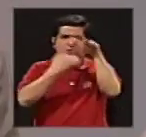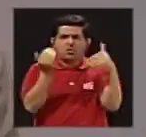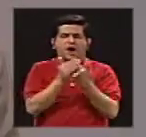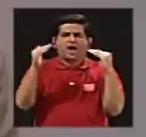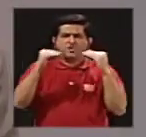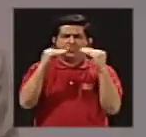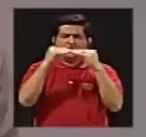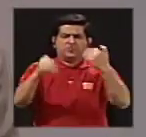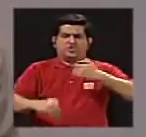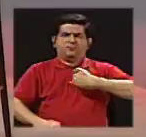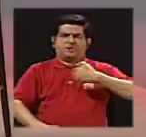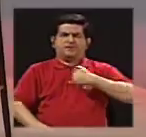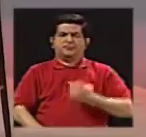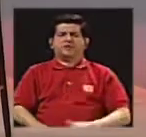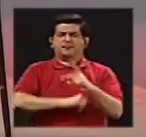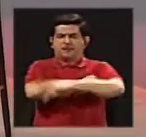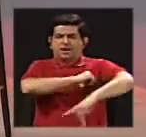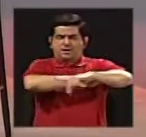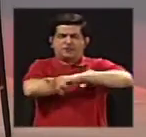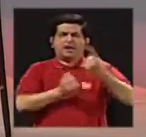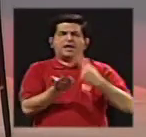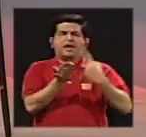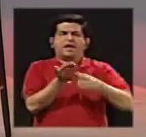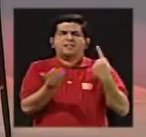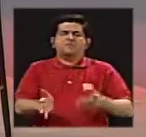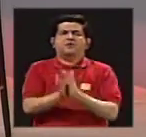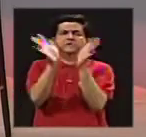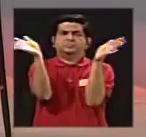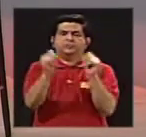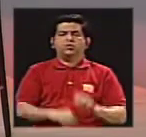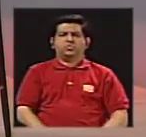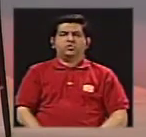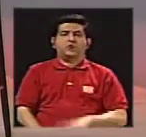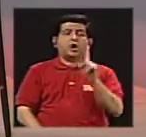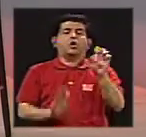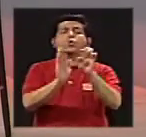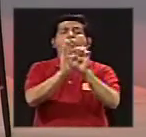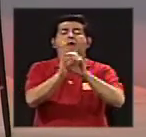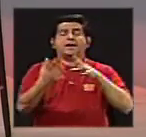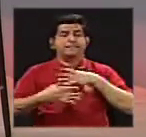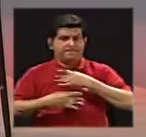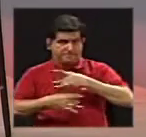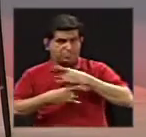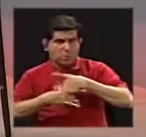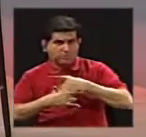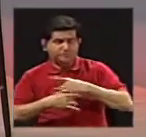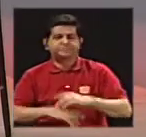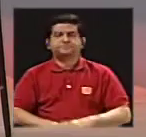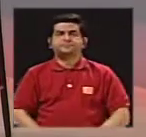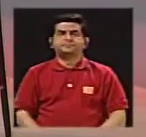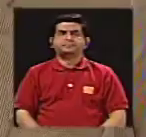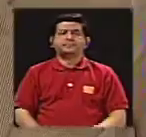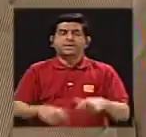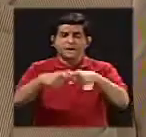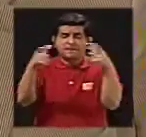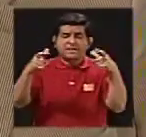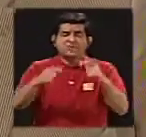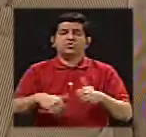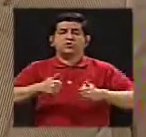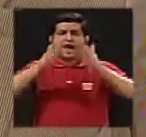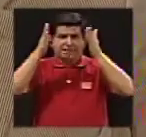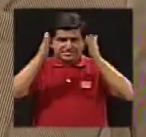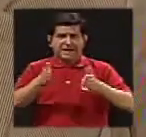niveles que se da en el país en el debate público eh Solo como un ejemplo llama mucho la atención que el eh la mayor parte de los